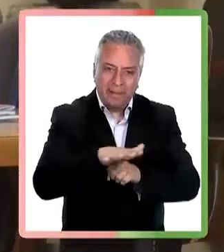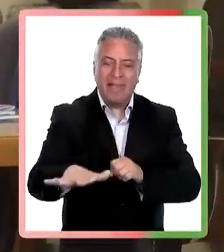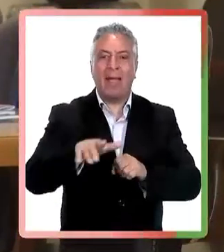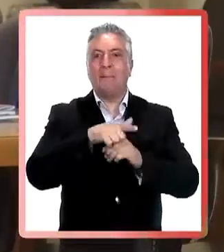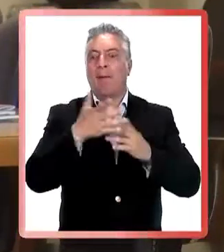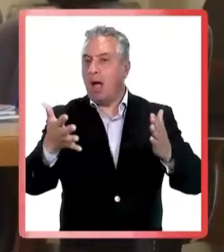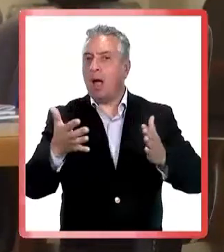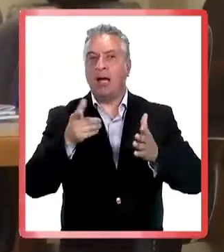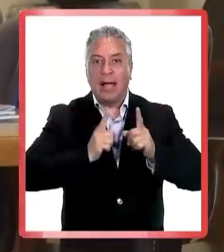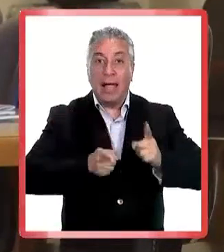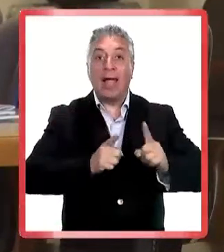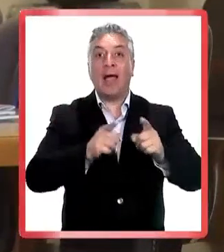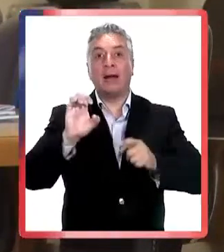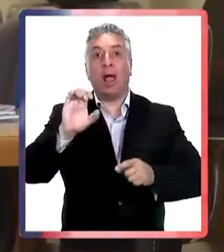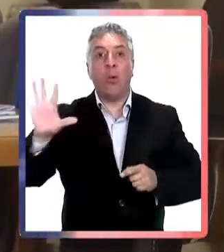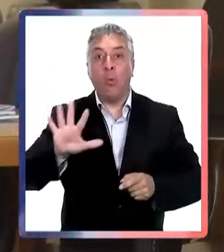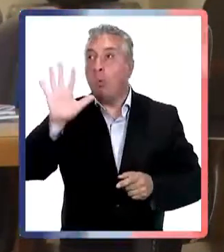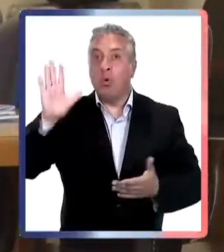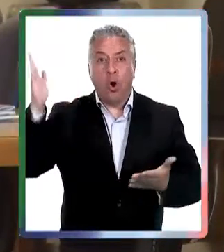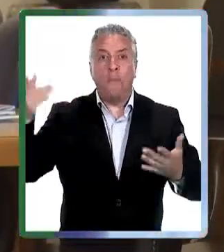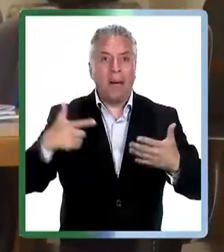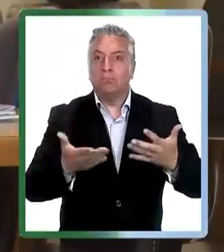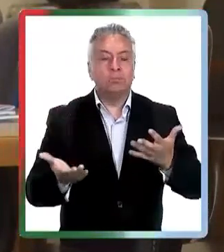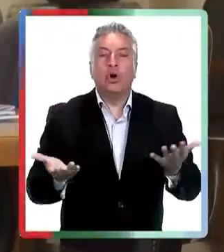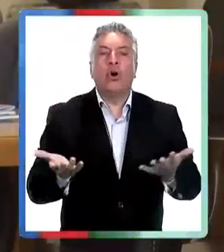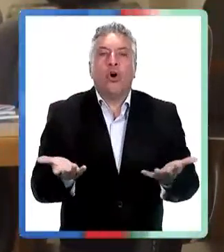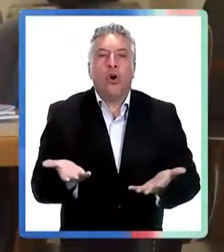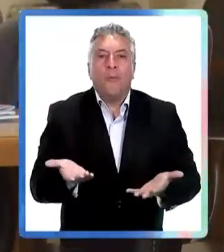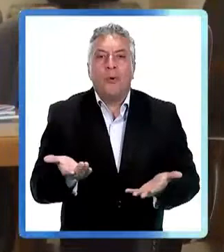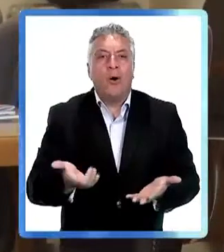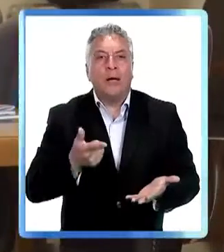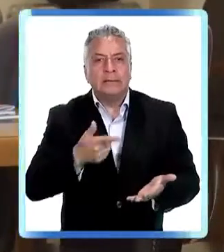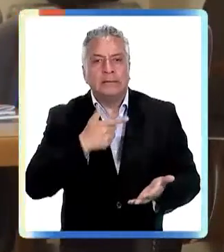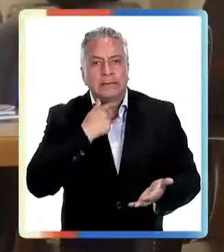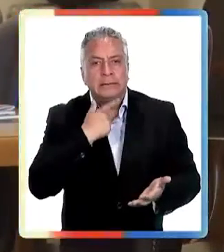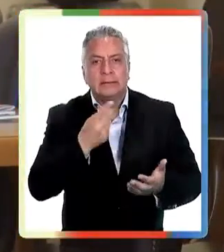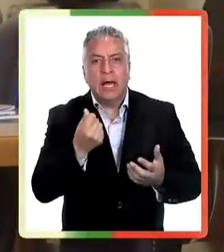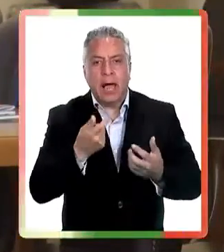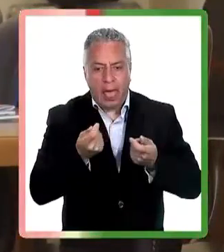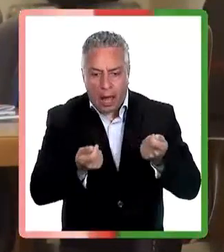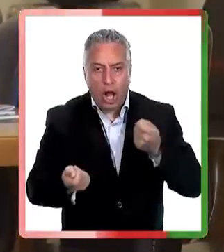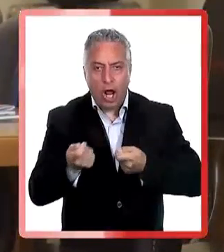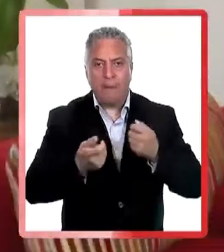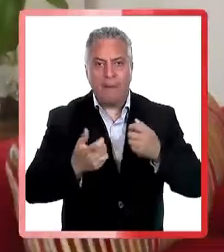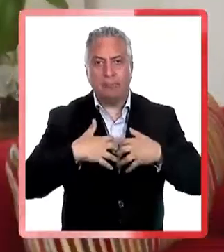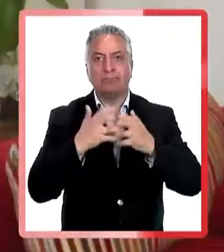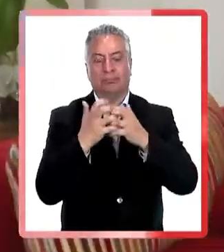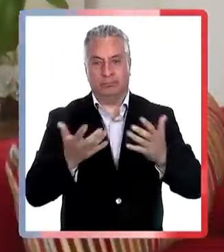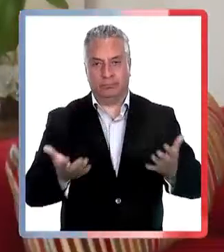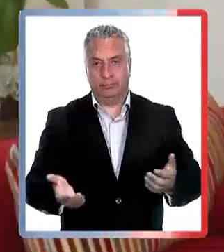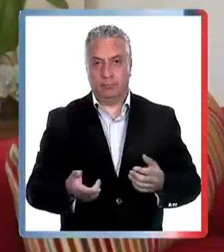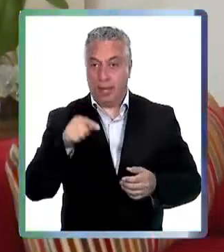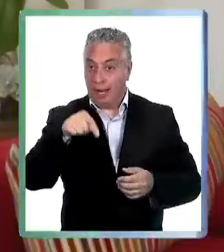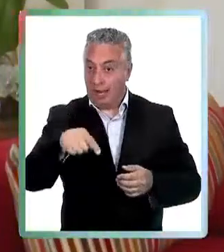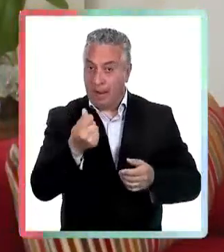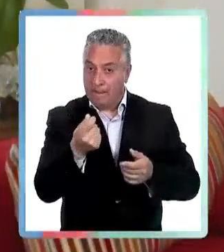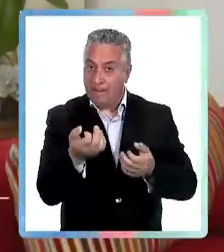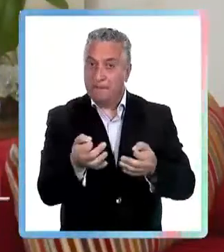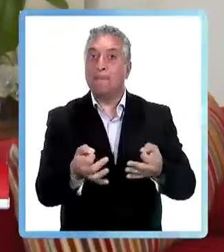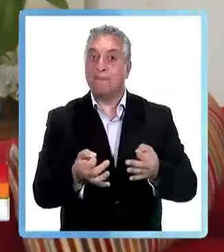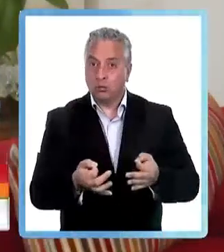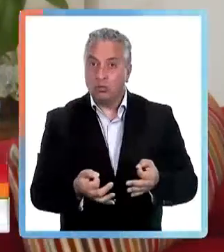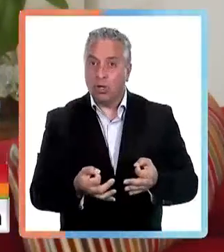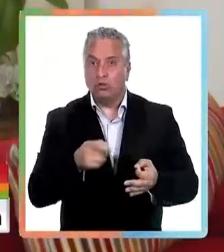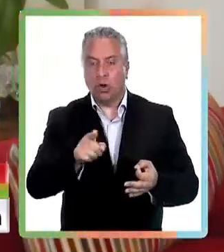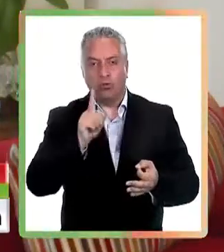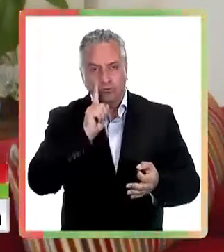pandemia y los impactos de la guerra en Europa, ¿cómo se pretende reactivar la economía? Sí, este presupuesto contempla